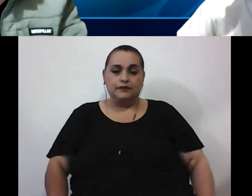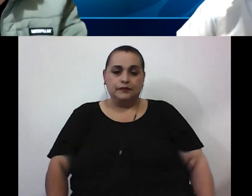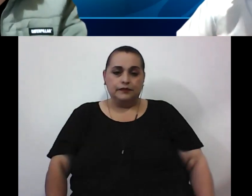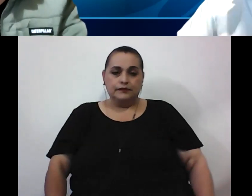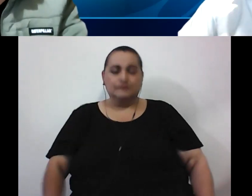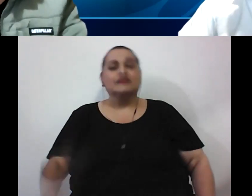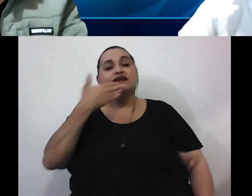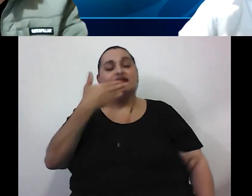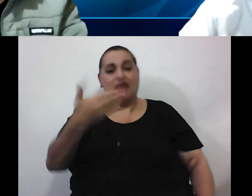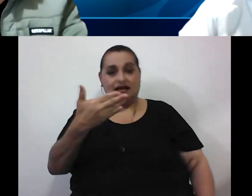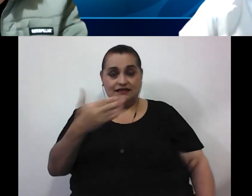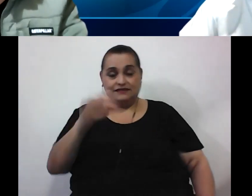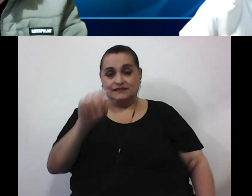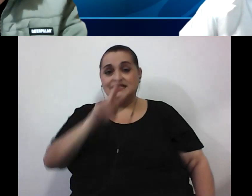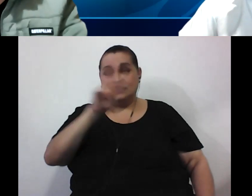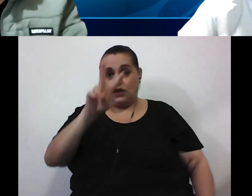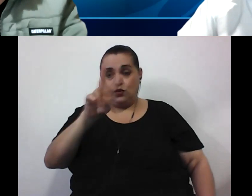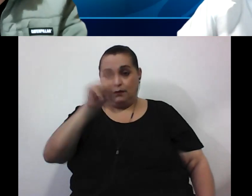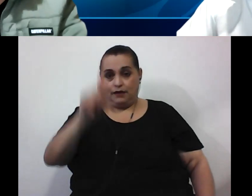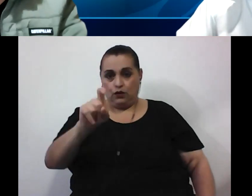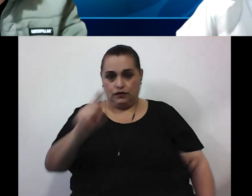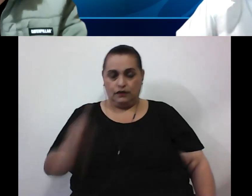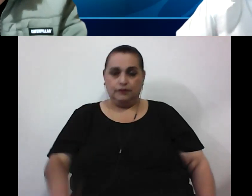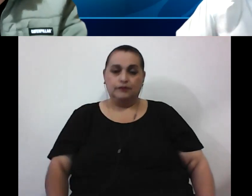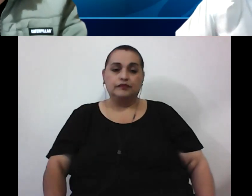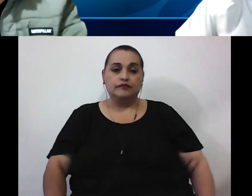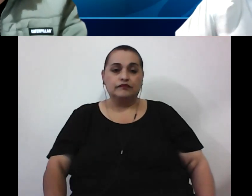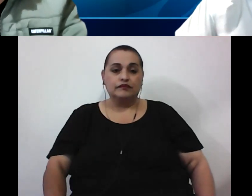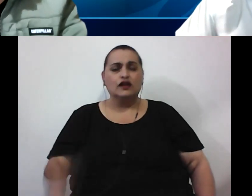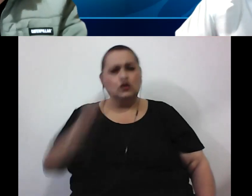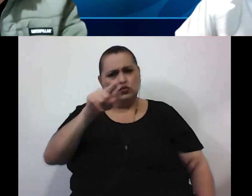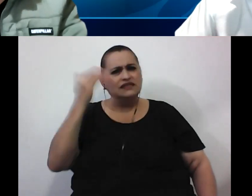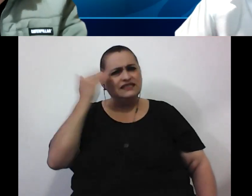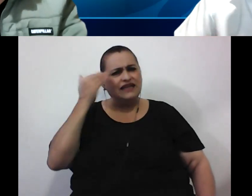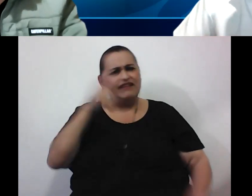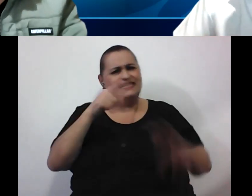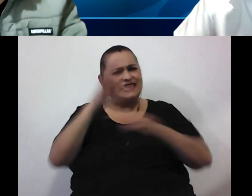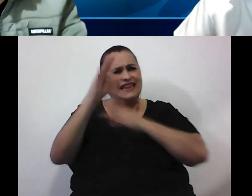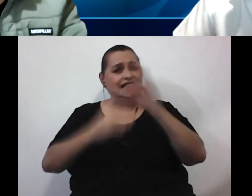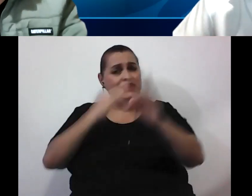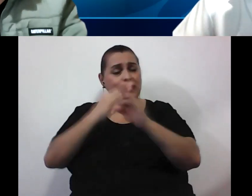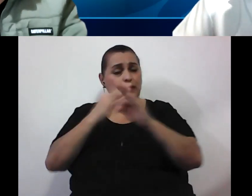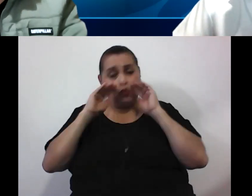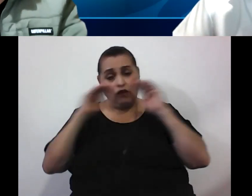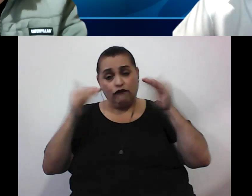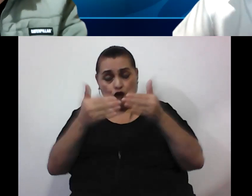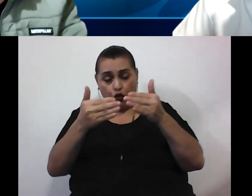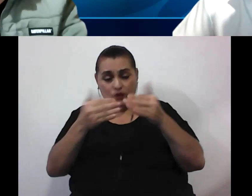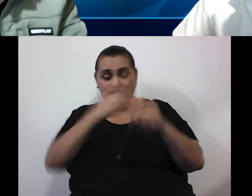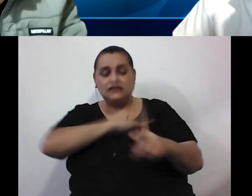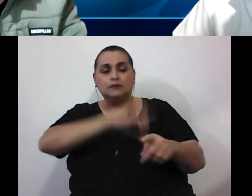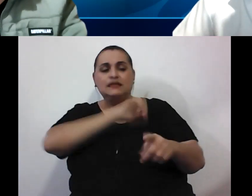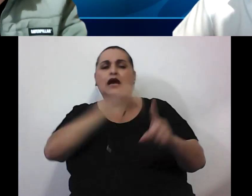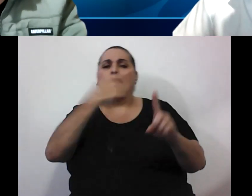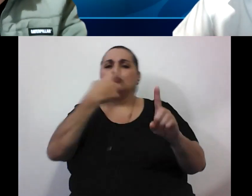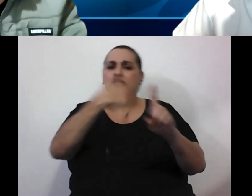Gracias. La siguiente pregunta dice, ¿sabes si este tipo de enfoques, disciplina positiva,